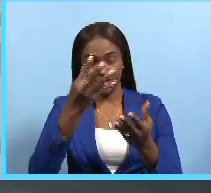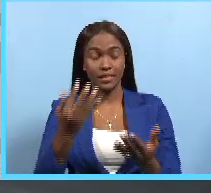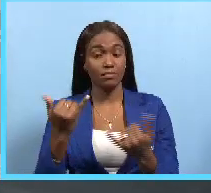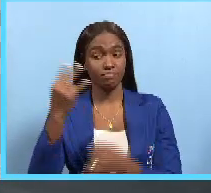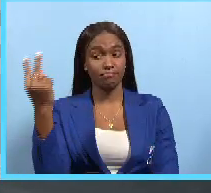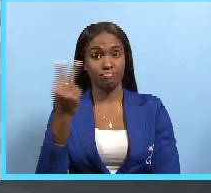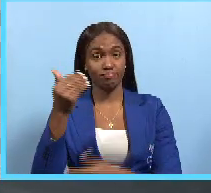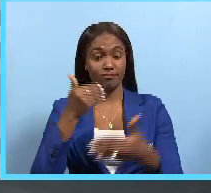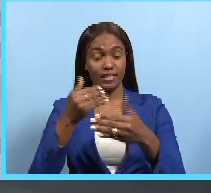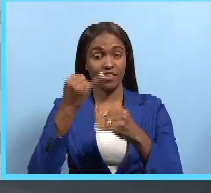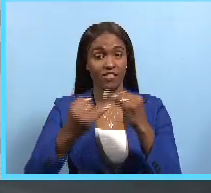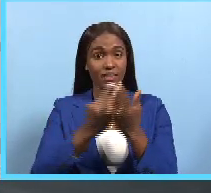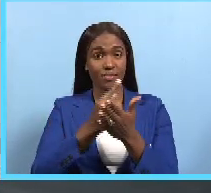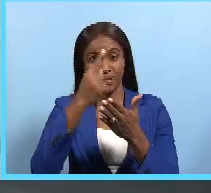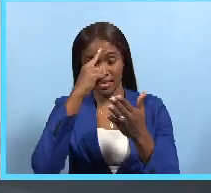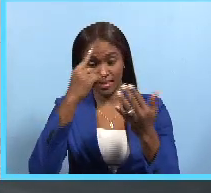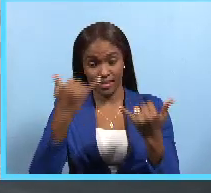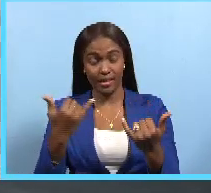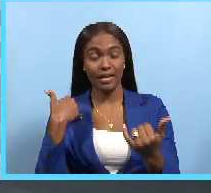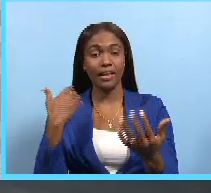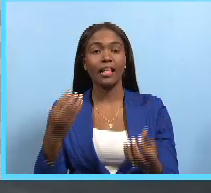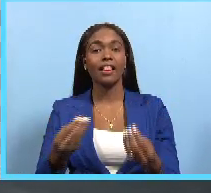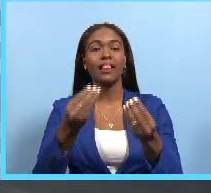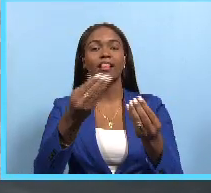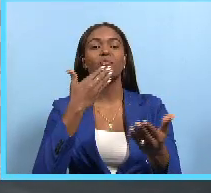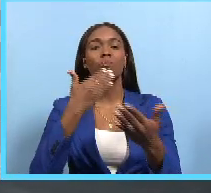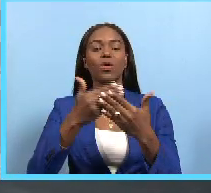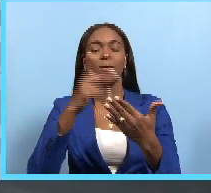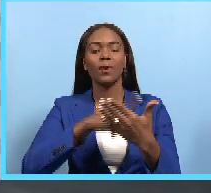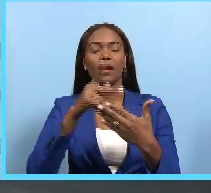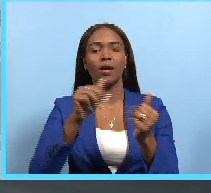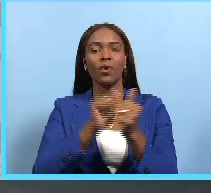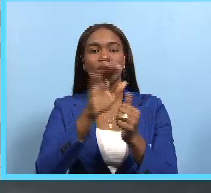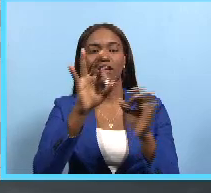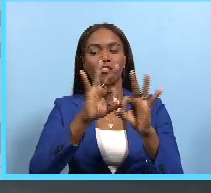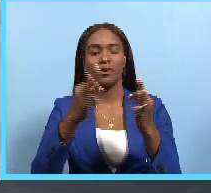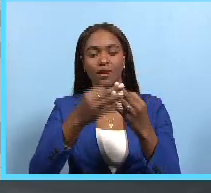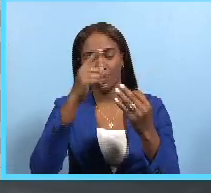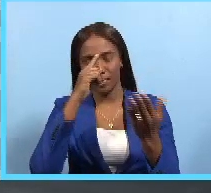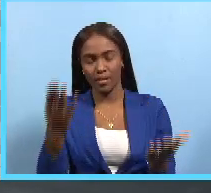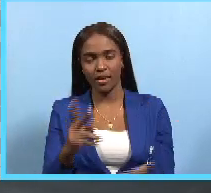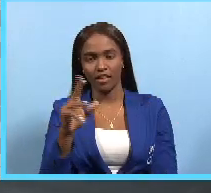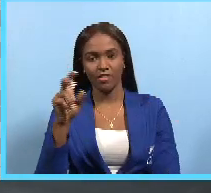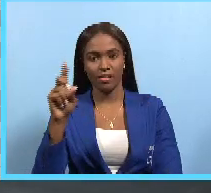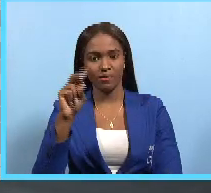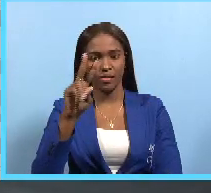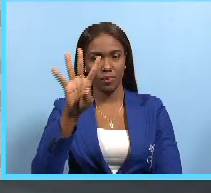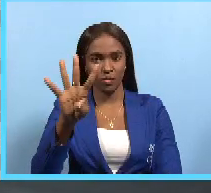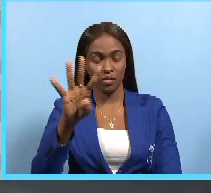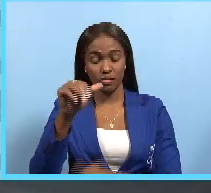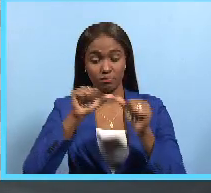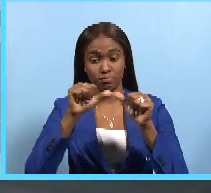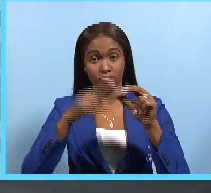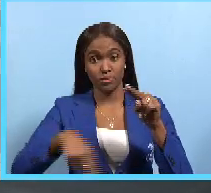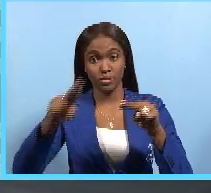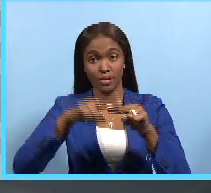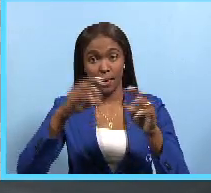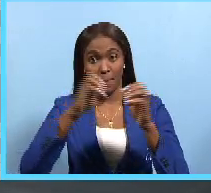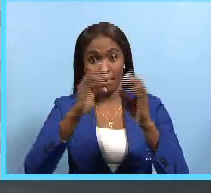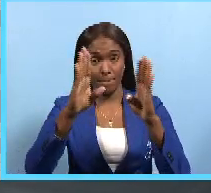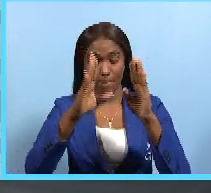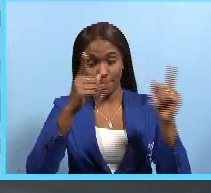viernes, antesala de fin de semana, deseo desearles a todos una buena programación junto a toda la familia de esta RTVD Canal 4. Continúan los incrementos, atención,